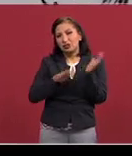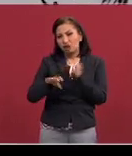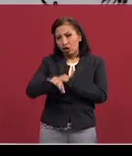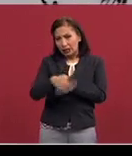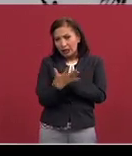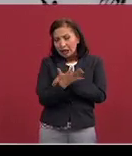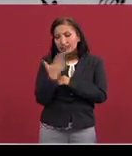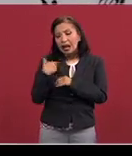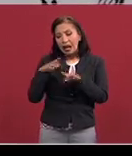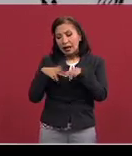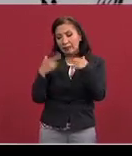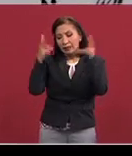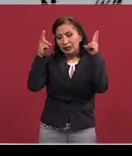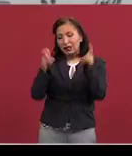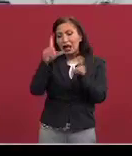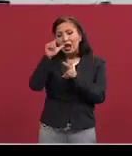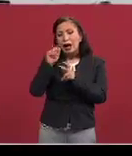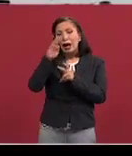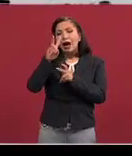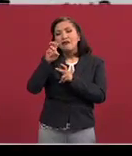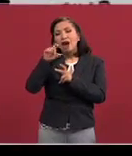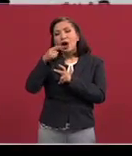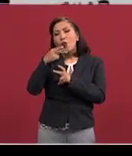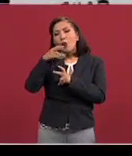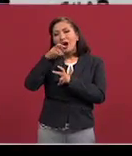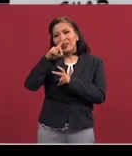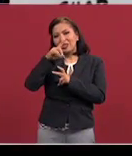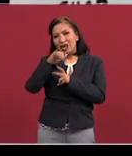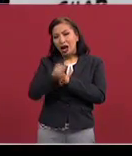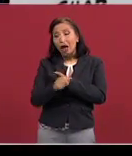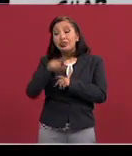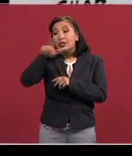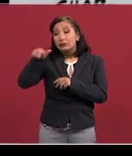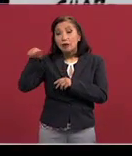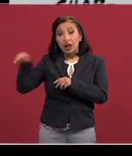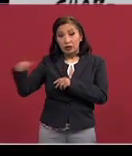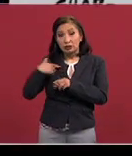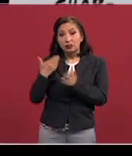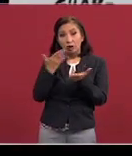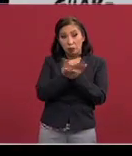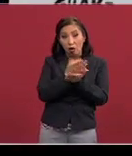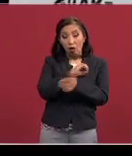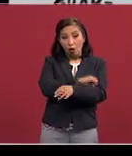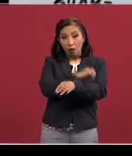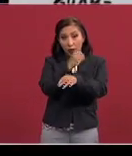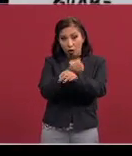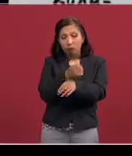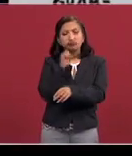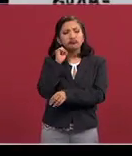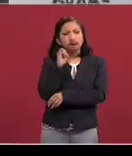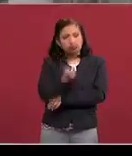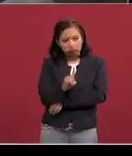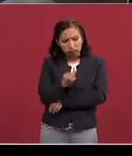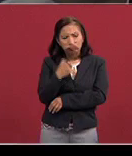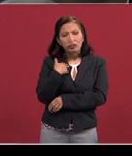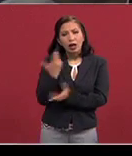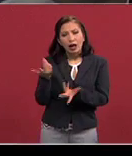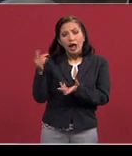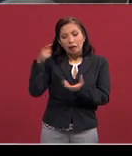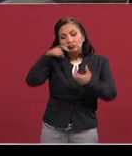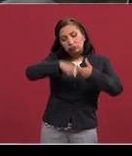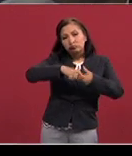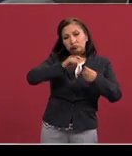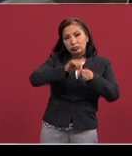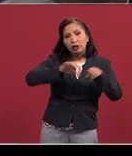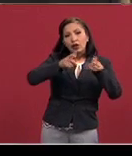1915, la revista La Vanguardia. Después alcanzó a Obregón, no sé si siguió colaborando con él. Sí, fue una parte